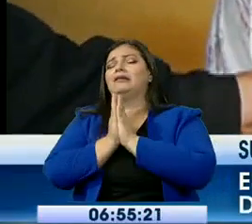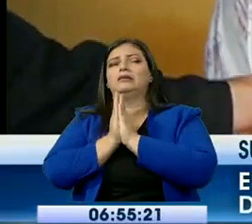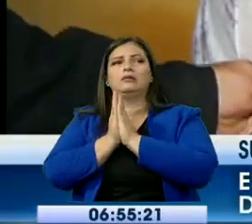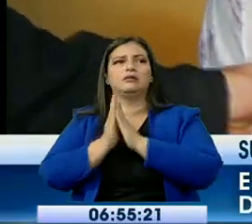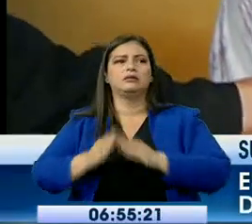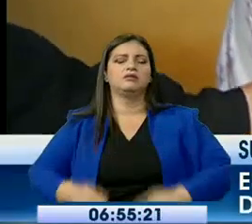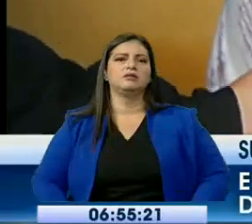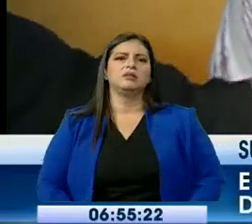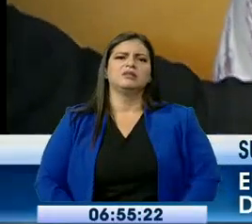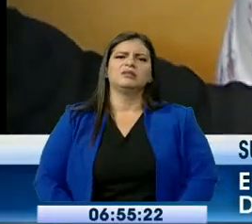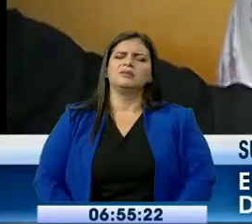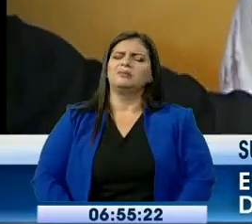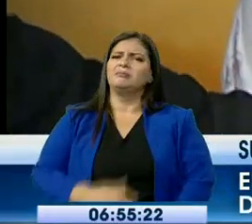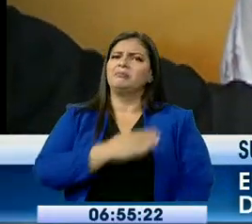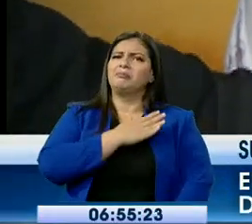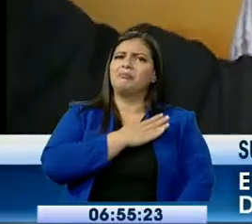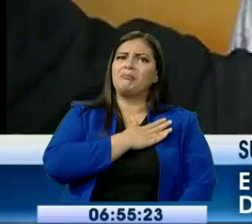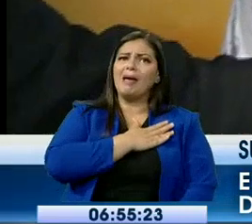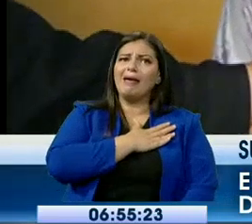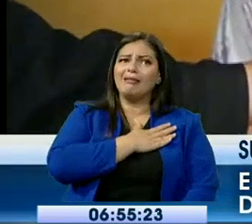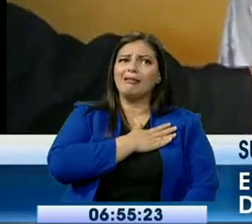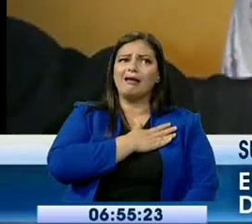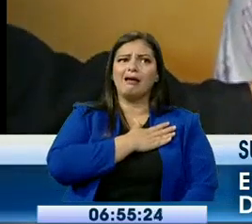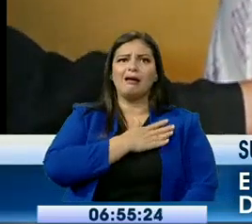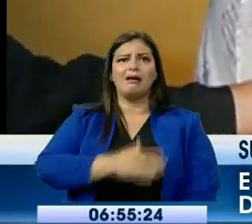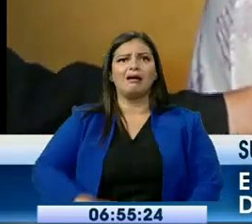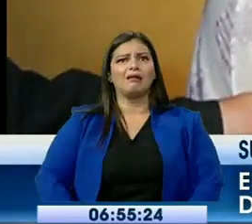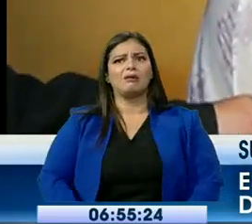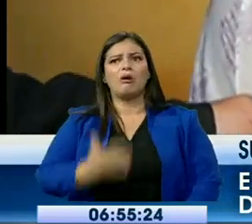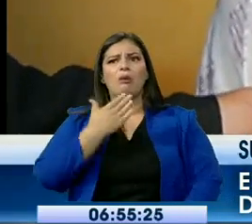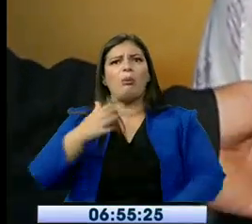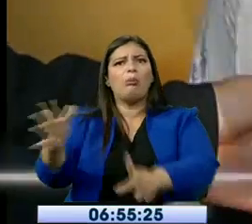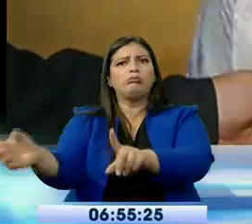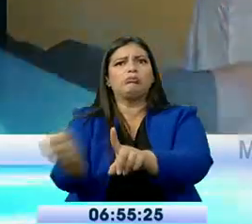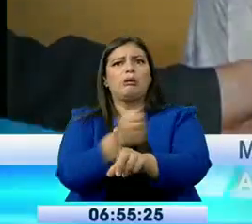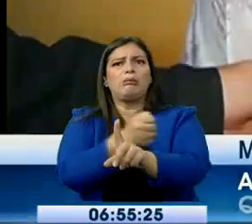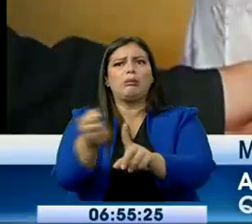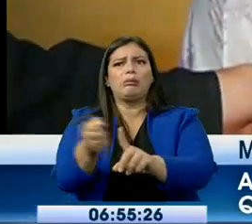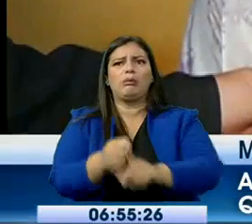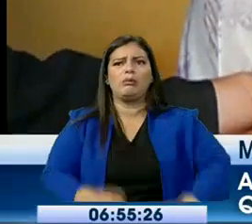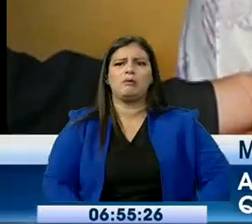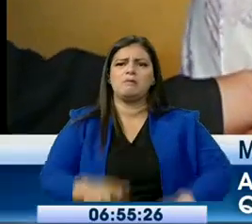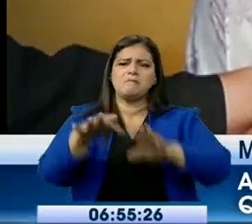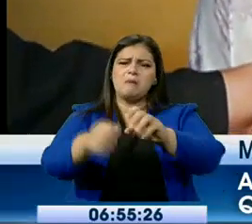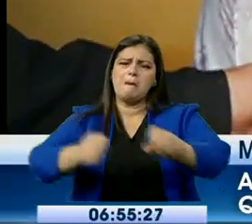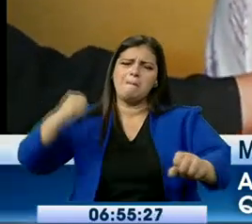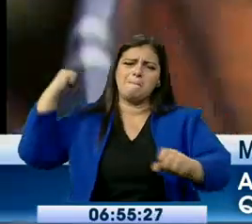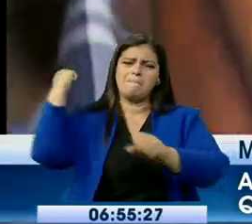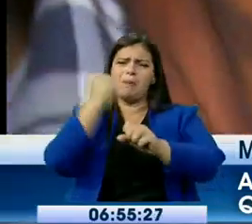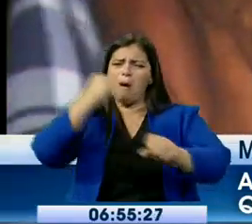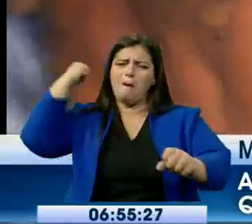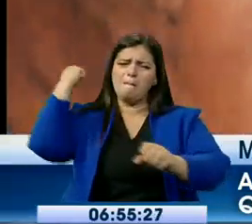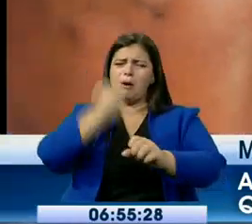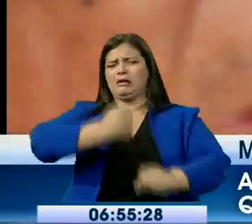mujeres, ahora con intentos de asesinatos, todo eso. Muy triste, muy triste. Según